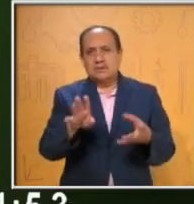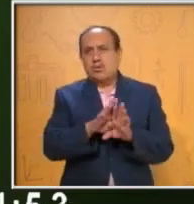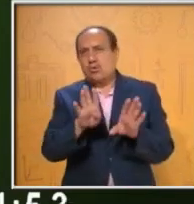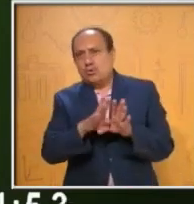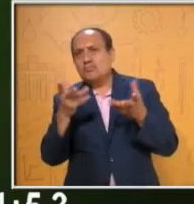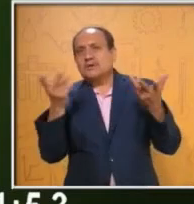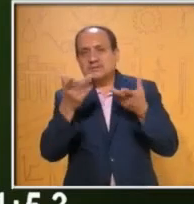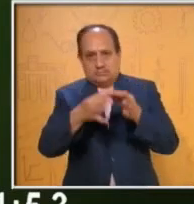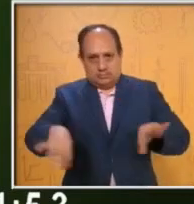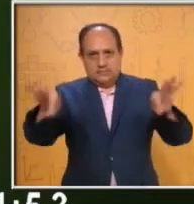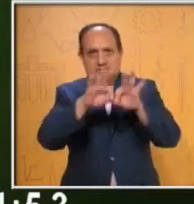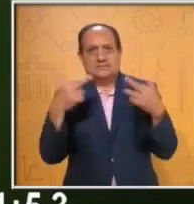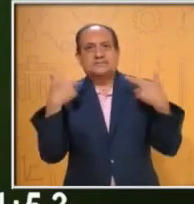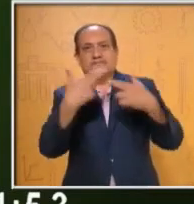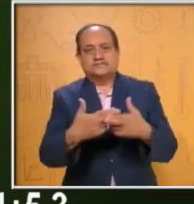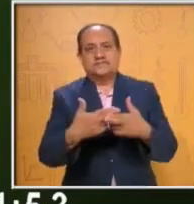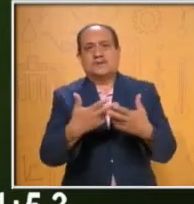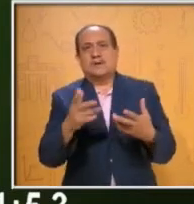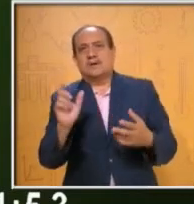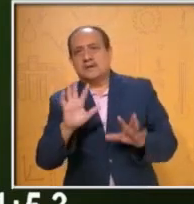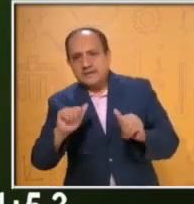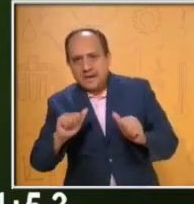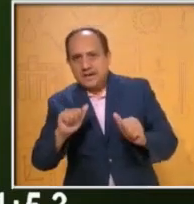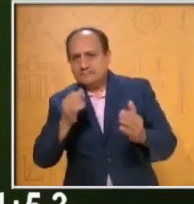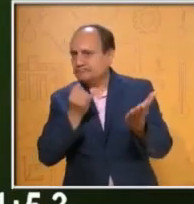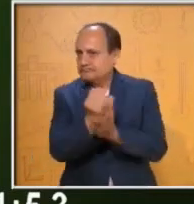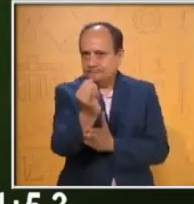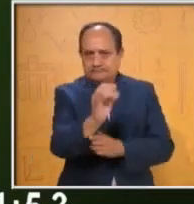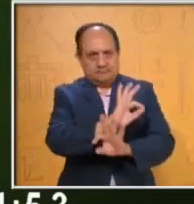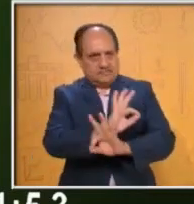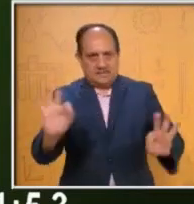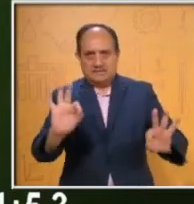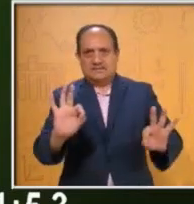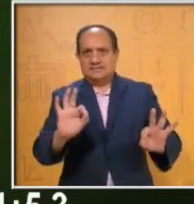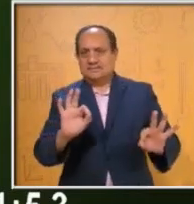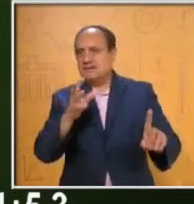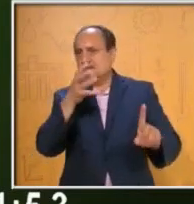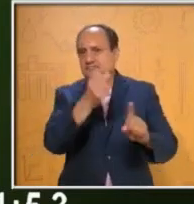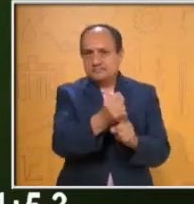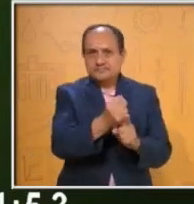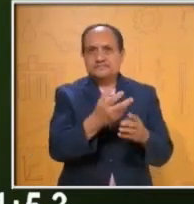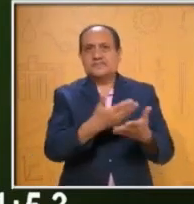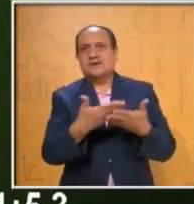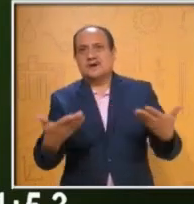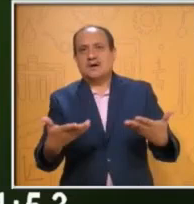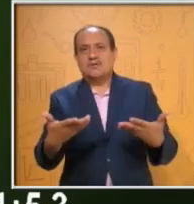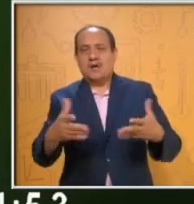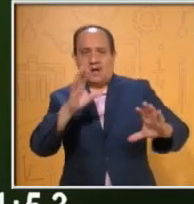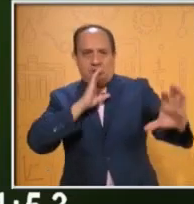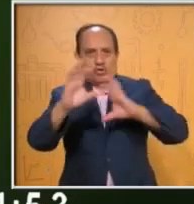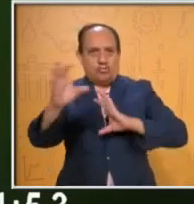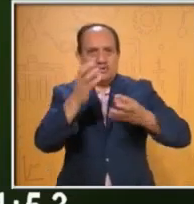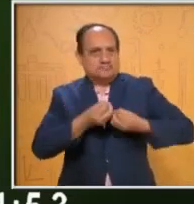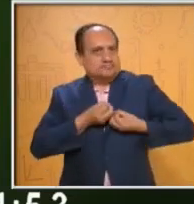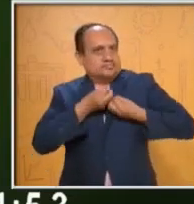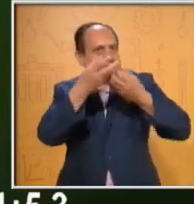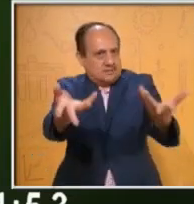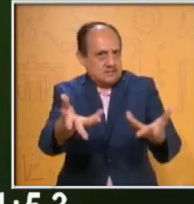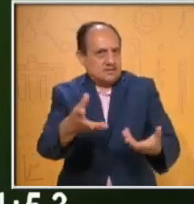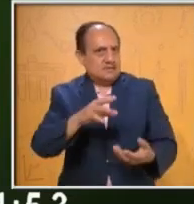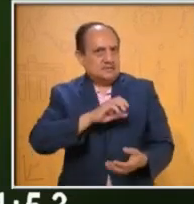muy importante, profe Ricardo, cuando ya se tomó una decisión y queremos comunicarlo a